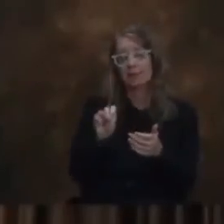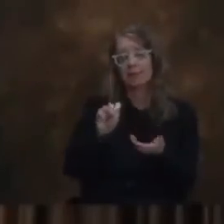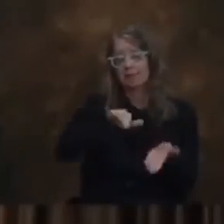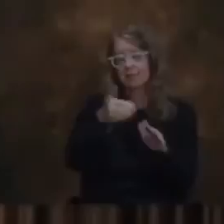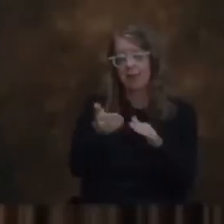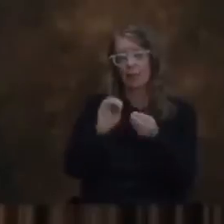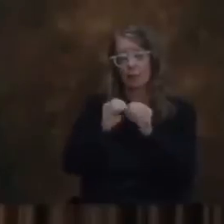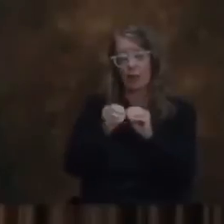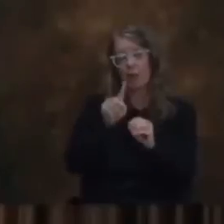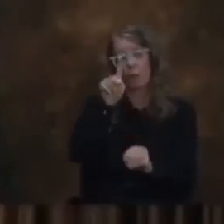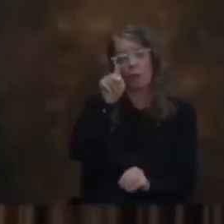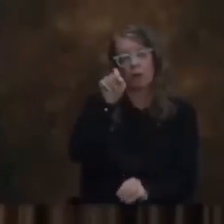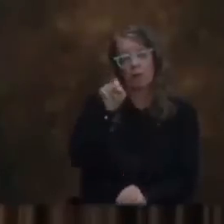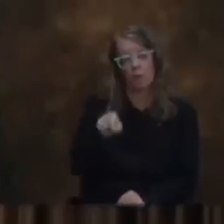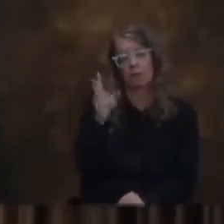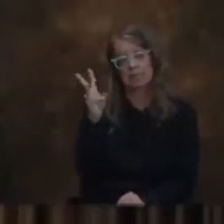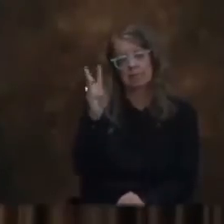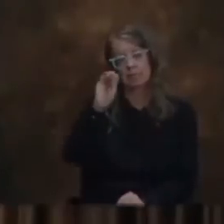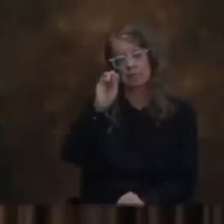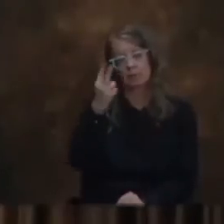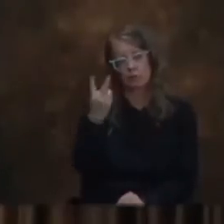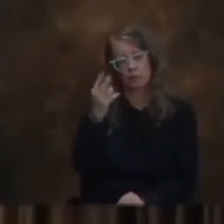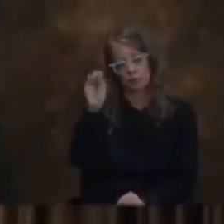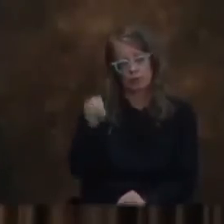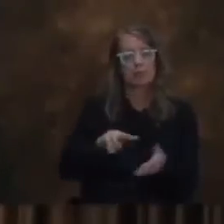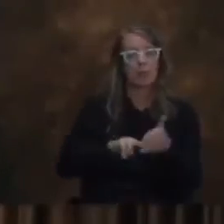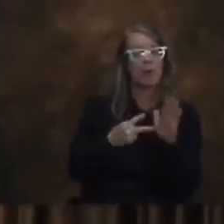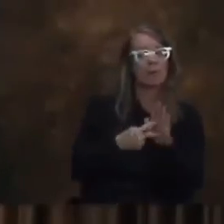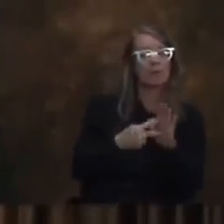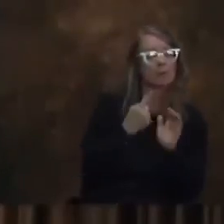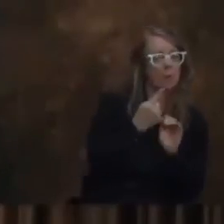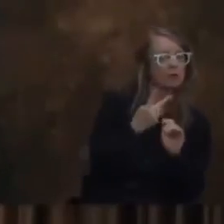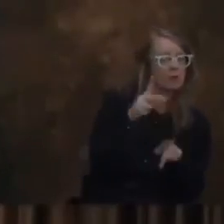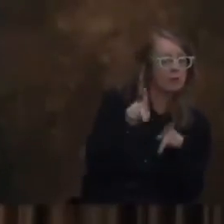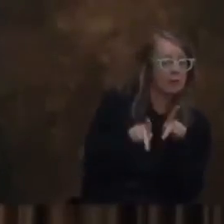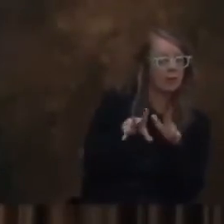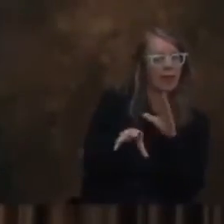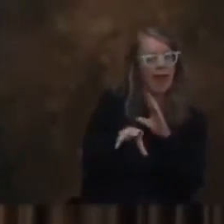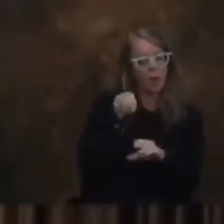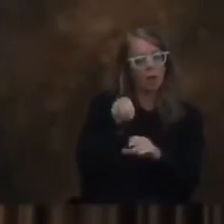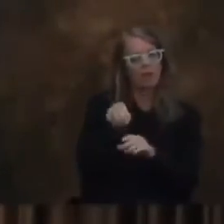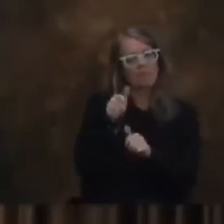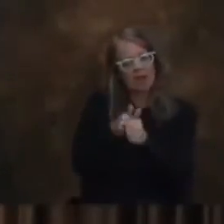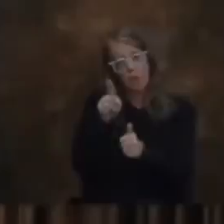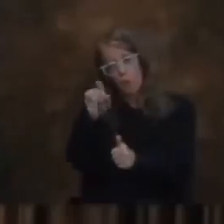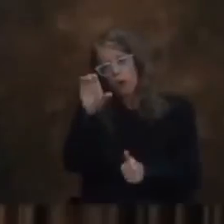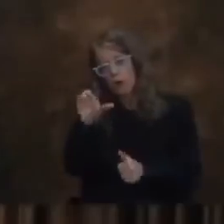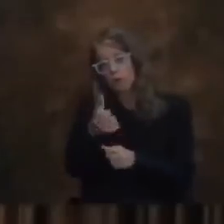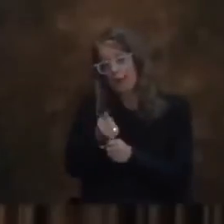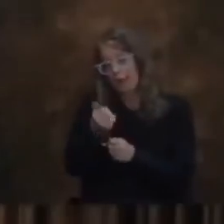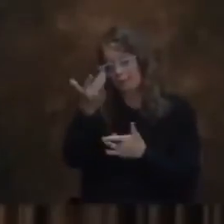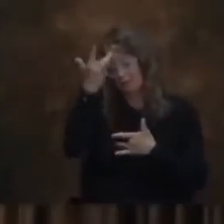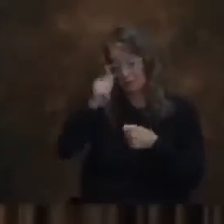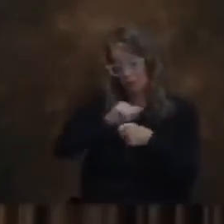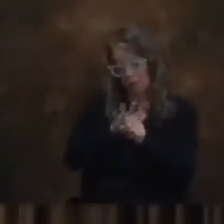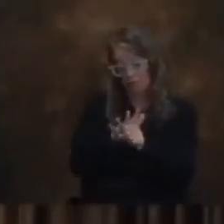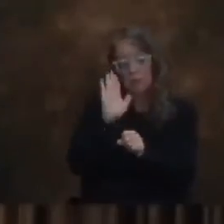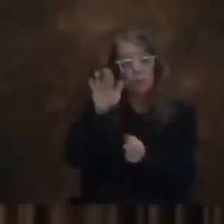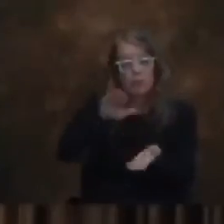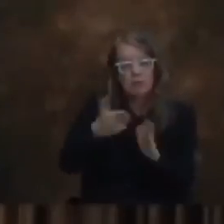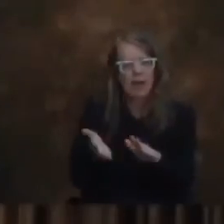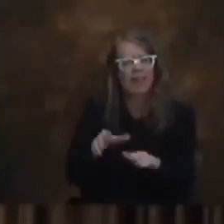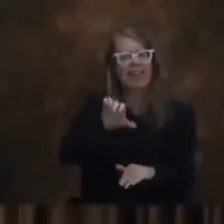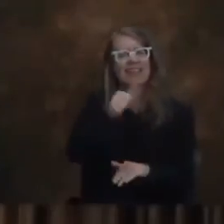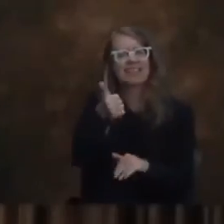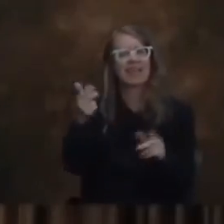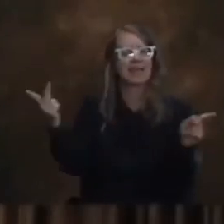significa que entre una y dos personas de cada 100.000 personas fallecen y ese número es diez veces más serio que la que la